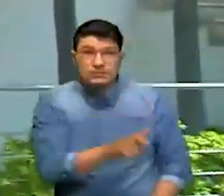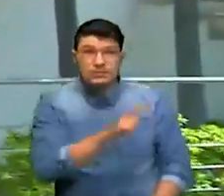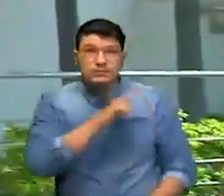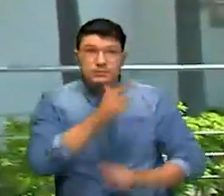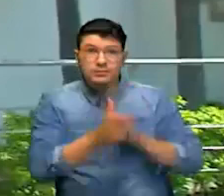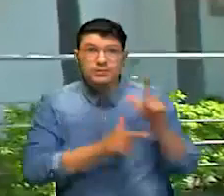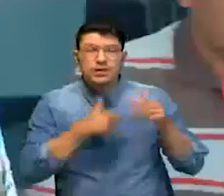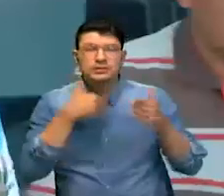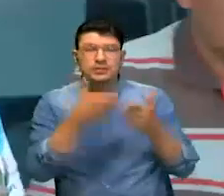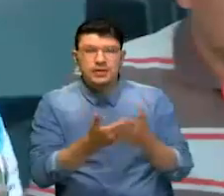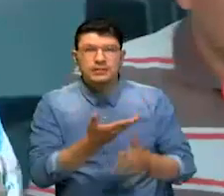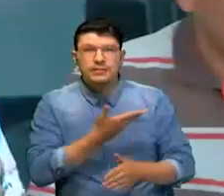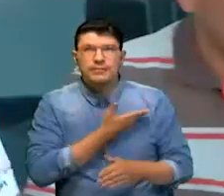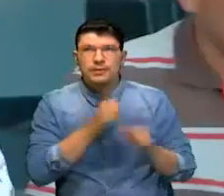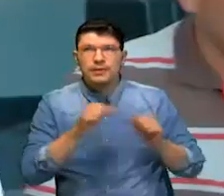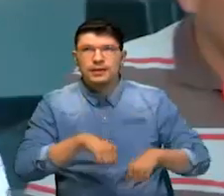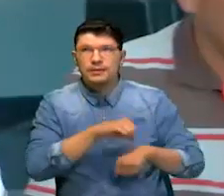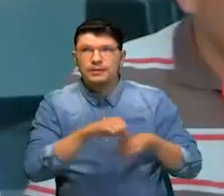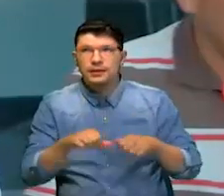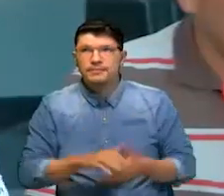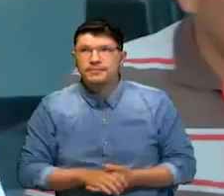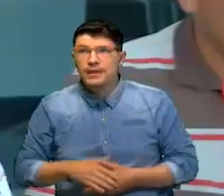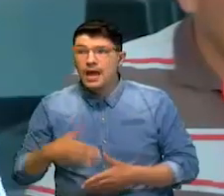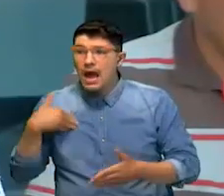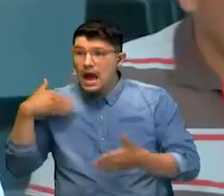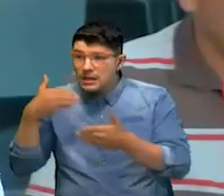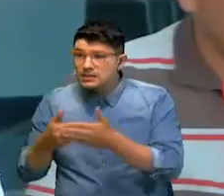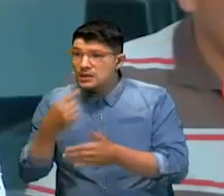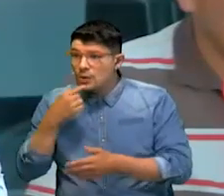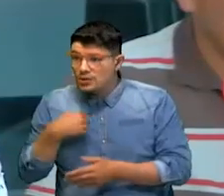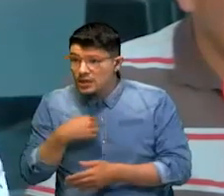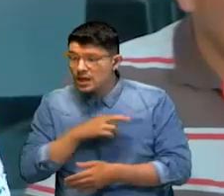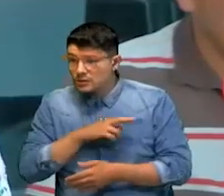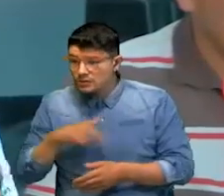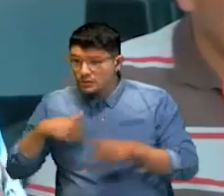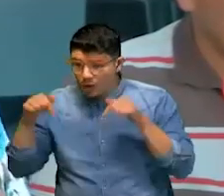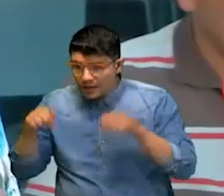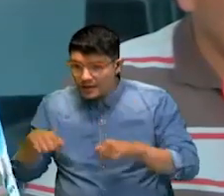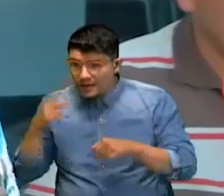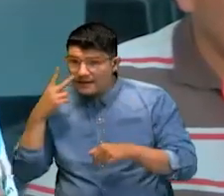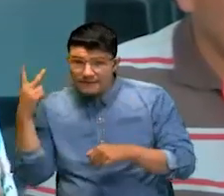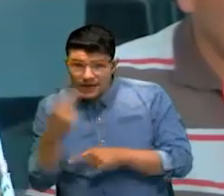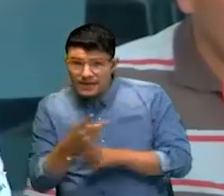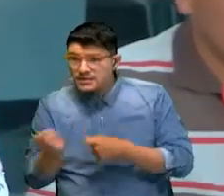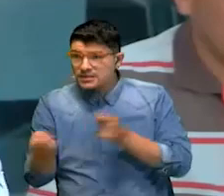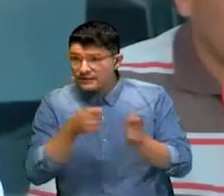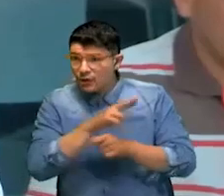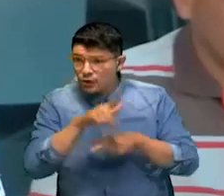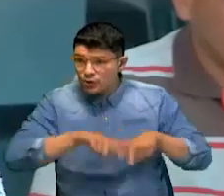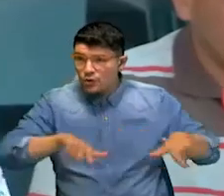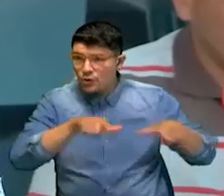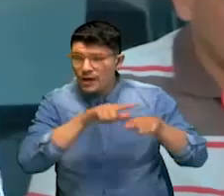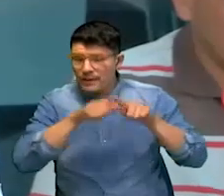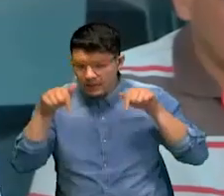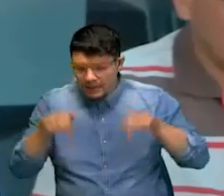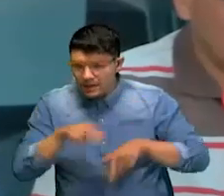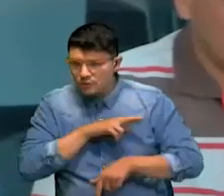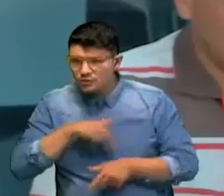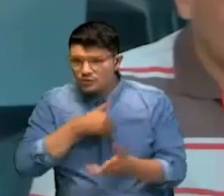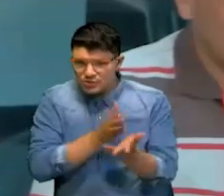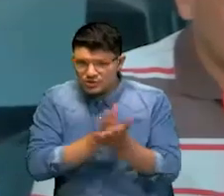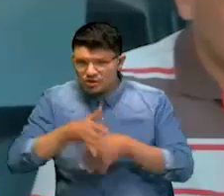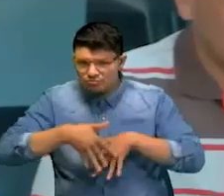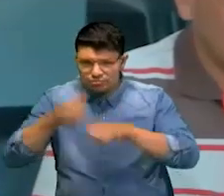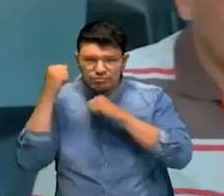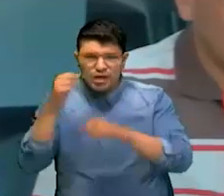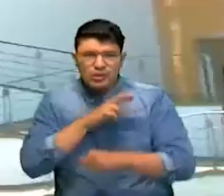quirúrgicamente. Hasta que nos digan ya la vamos a trasladar, de ahí sí nos vamos de acá. Pero que veamos que la trasladaron, de resto no. Aquí seguimos en manifestaciones, hemos